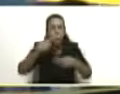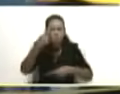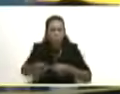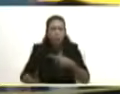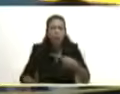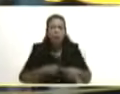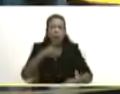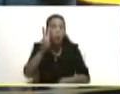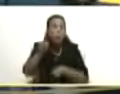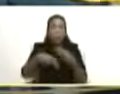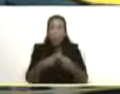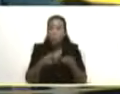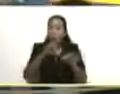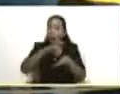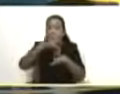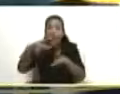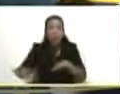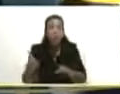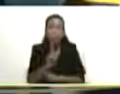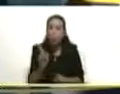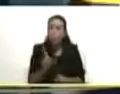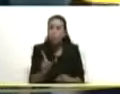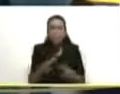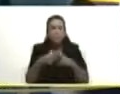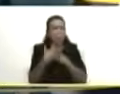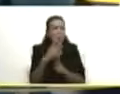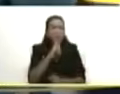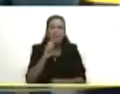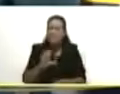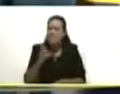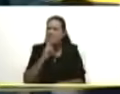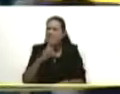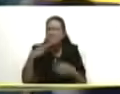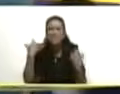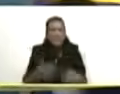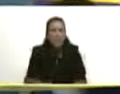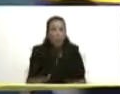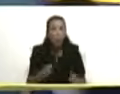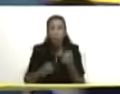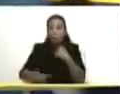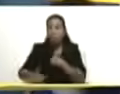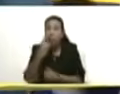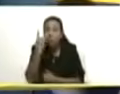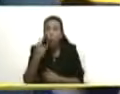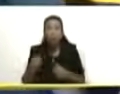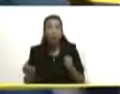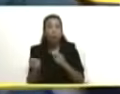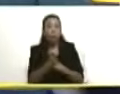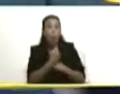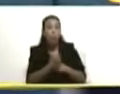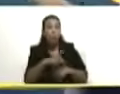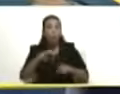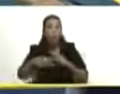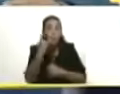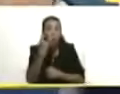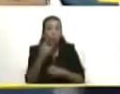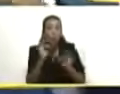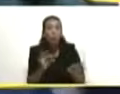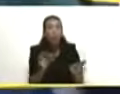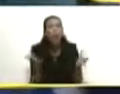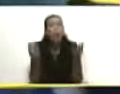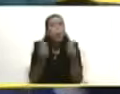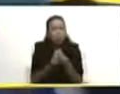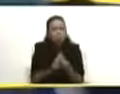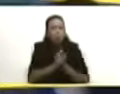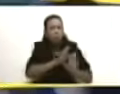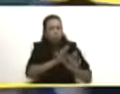y que nunca lo abandonamos, jamás en ninguna circunstancia. Cuando lo traicionaron y lo apuñalearon algunos, nosotros estuvimos allí